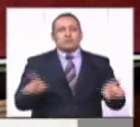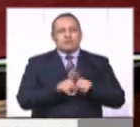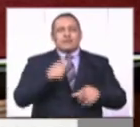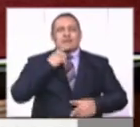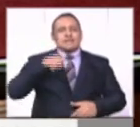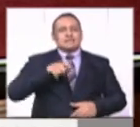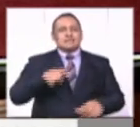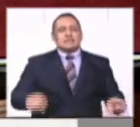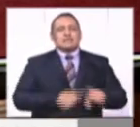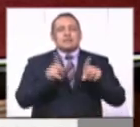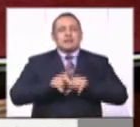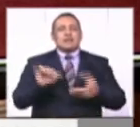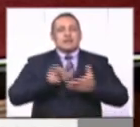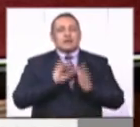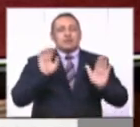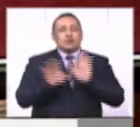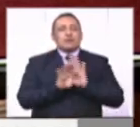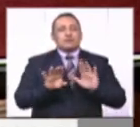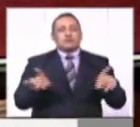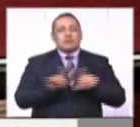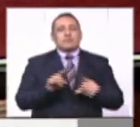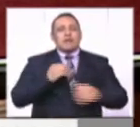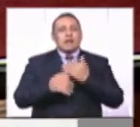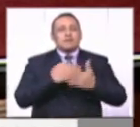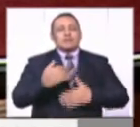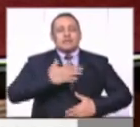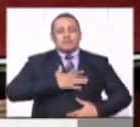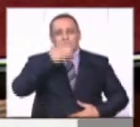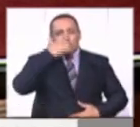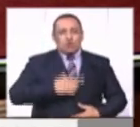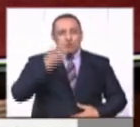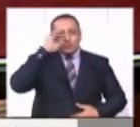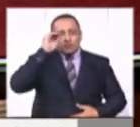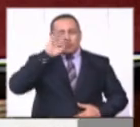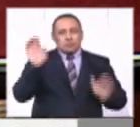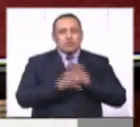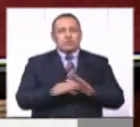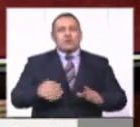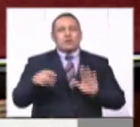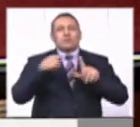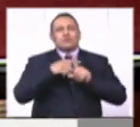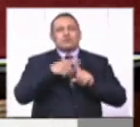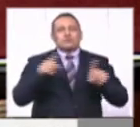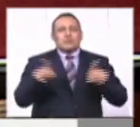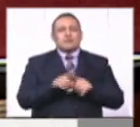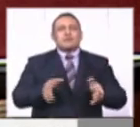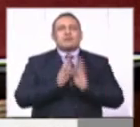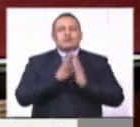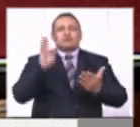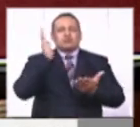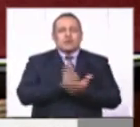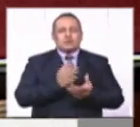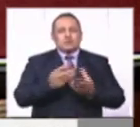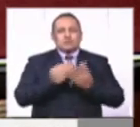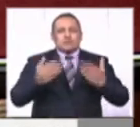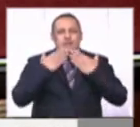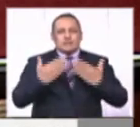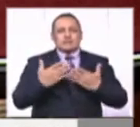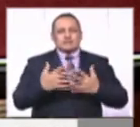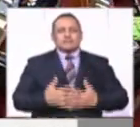corresonde lo que va m en positivo y en pedir su sanción Gracias